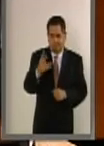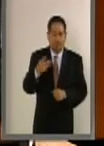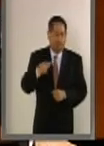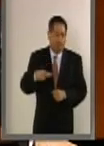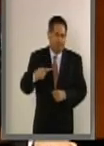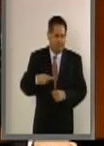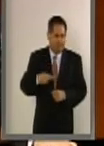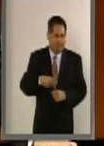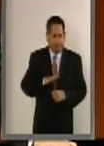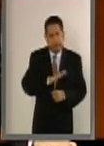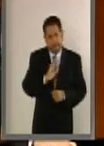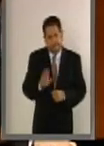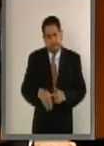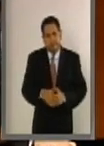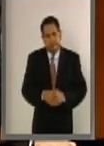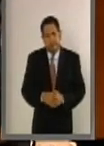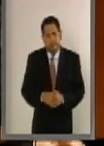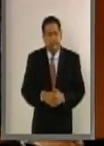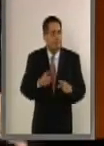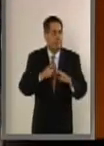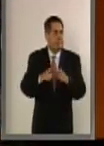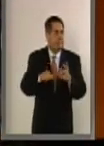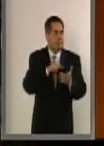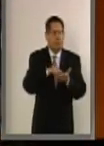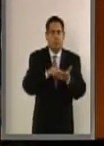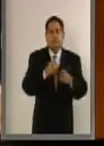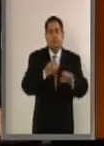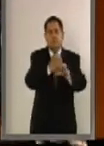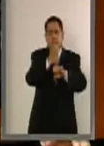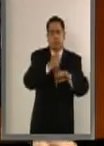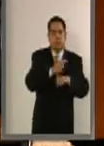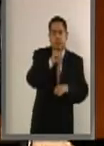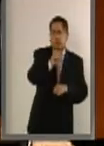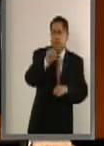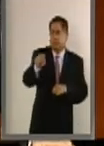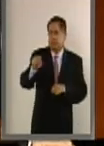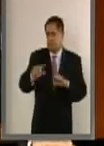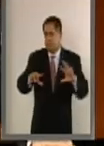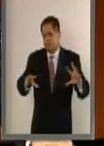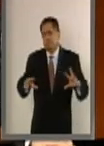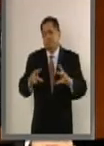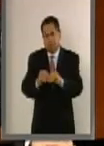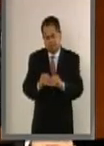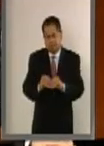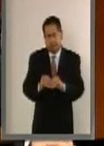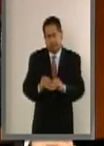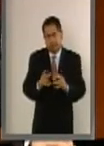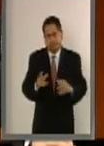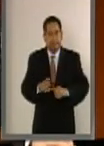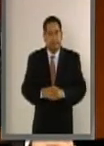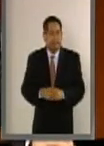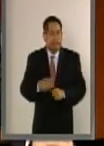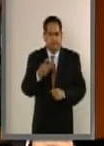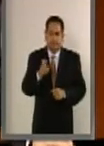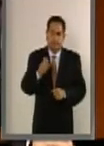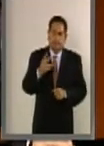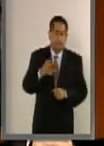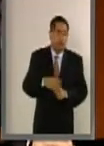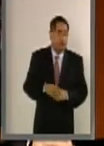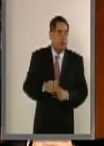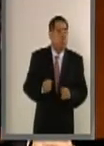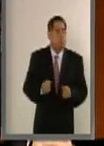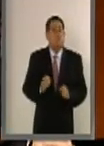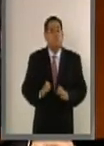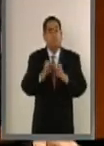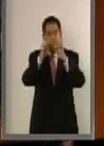pérdidas humanas en diversas entidades federativas del centro y sur del país. Los números de los edificios